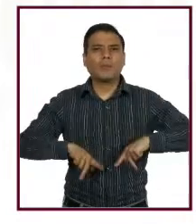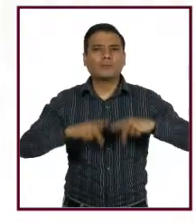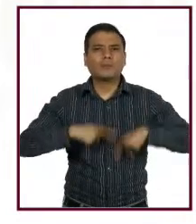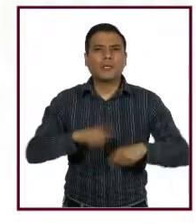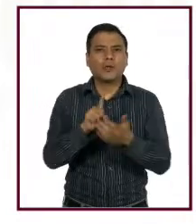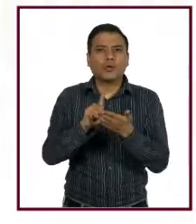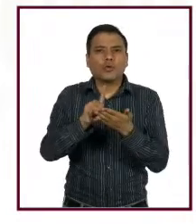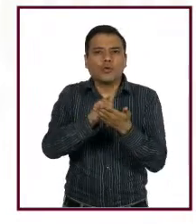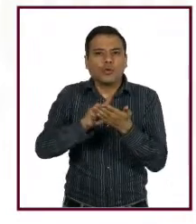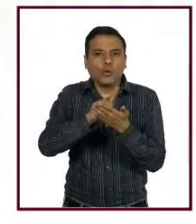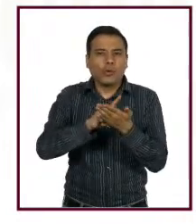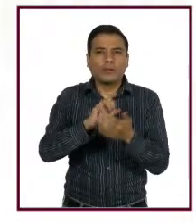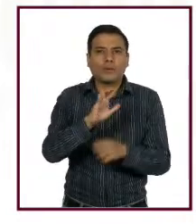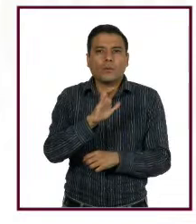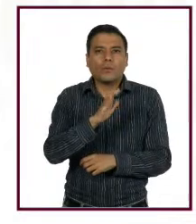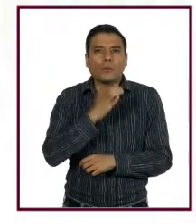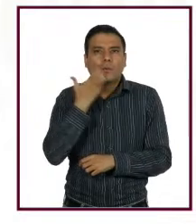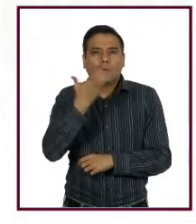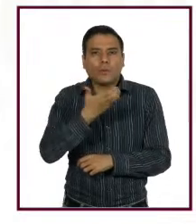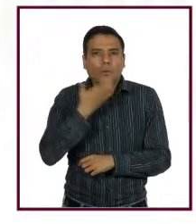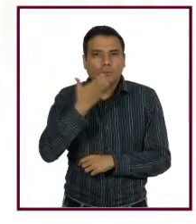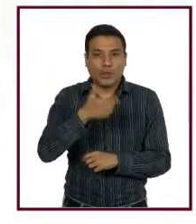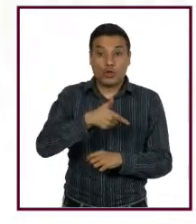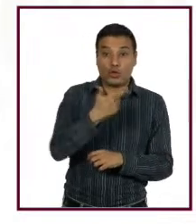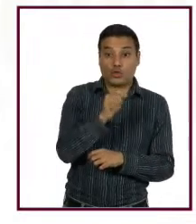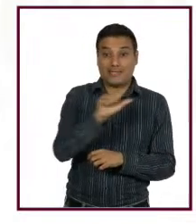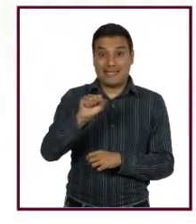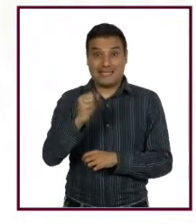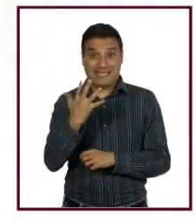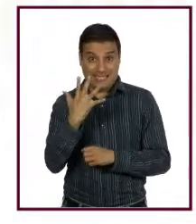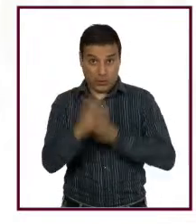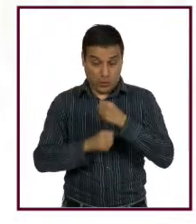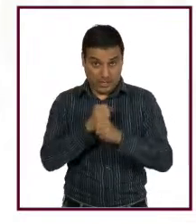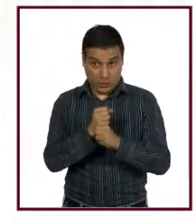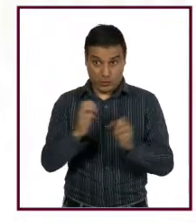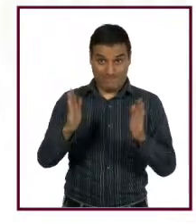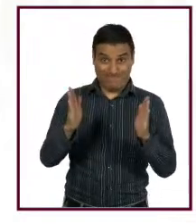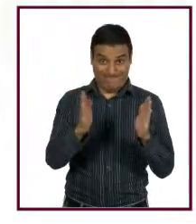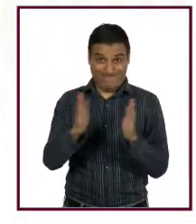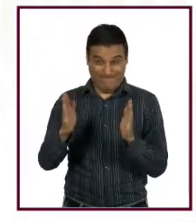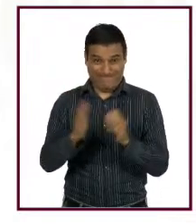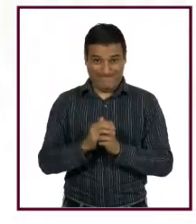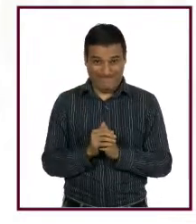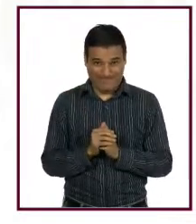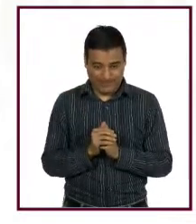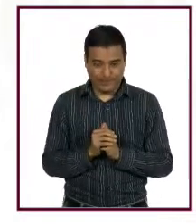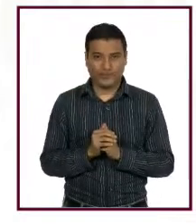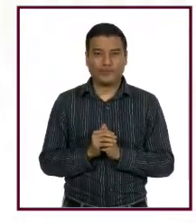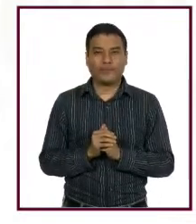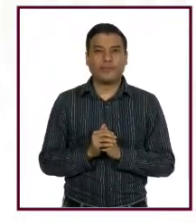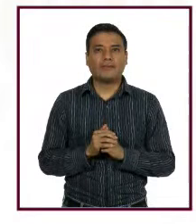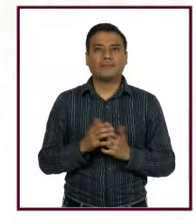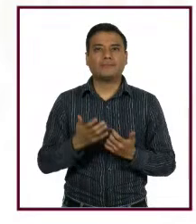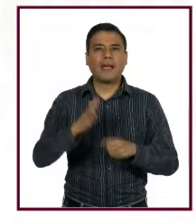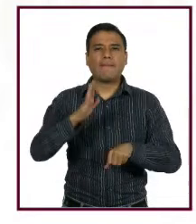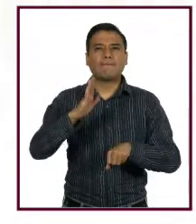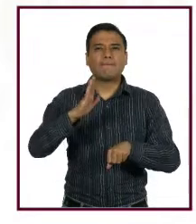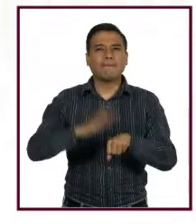de drogas alguna vez en la vida, en la población de 12 a 65 años, los disolventes, los